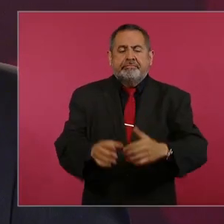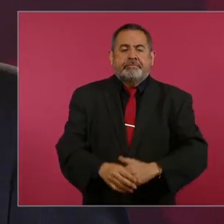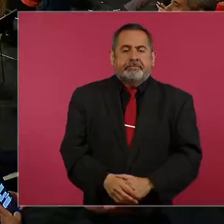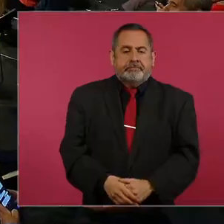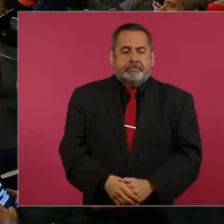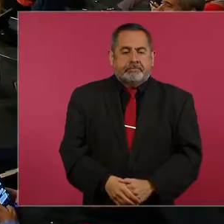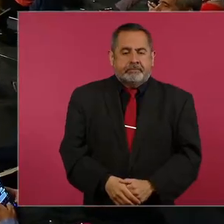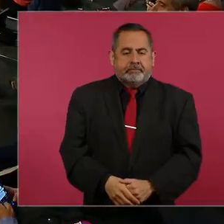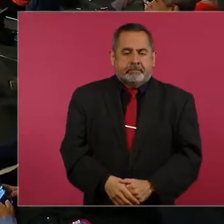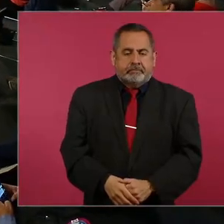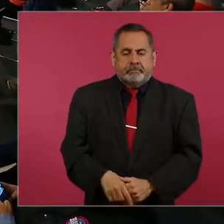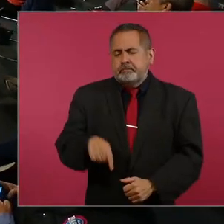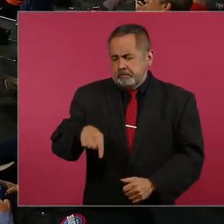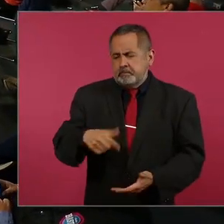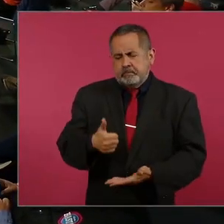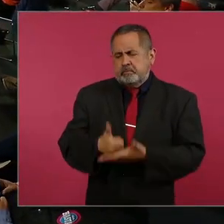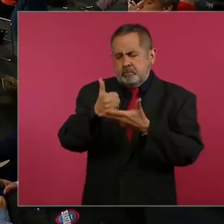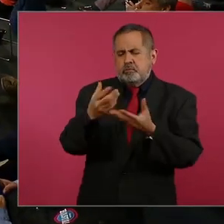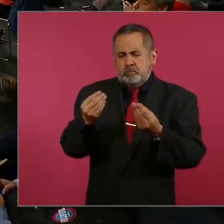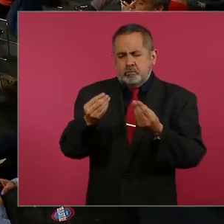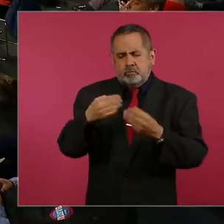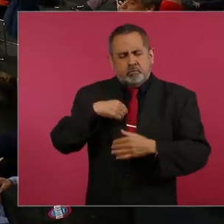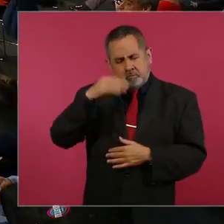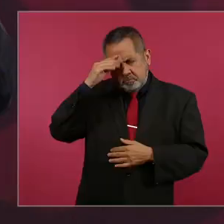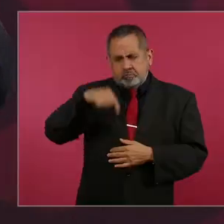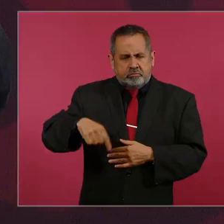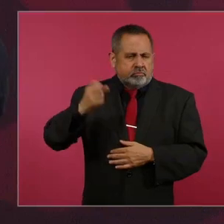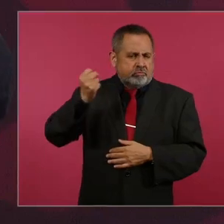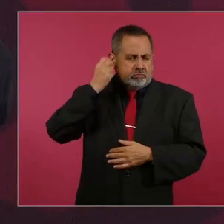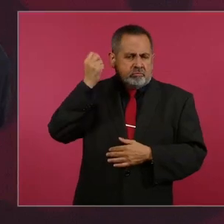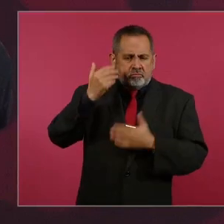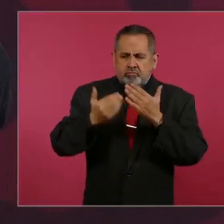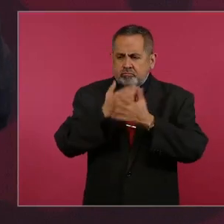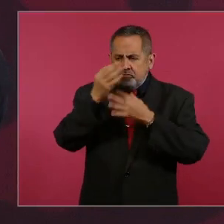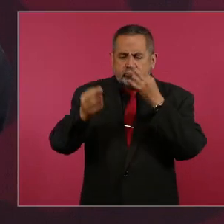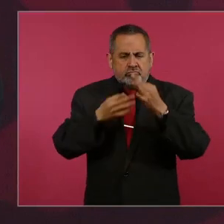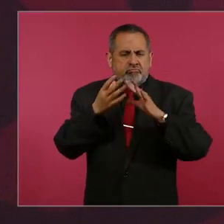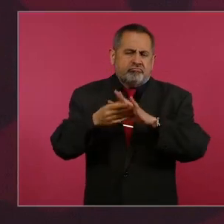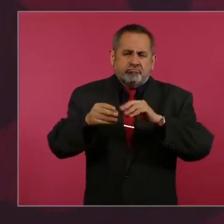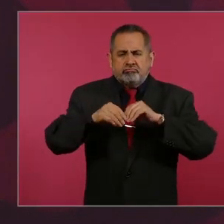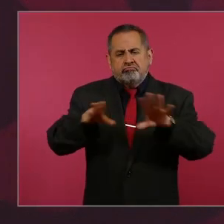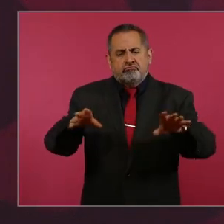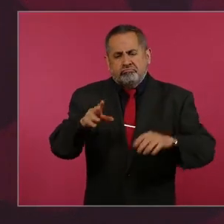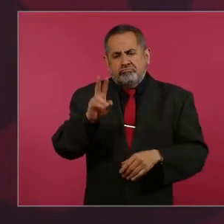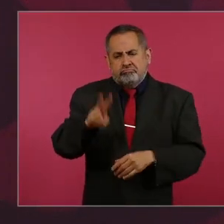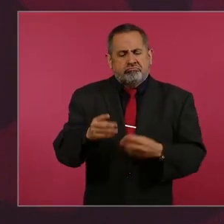pero sí ayuda mucho, ayuda mucho y sobre todo la gente